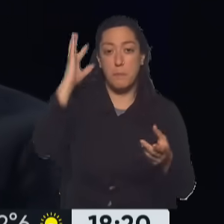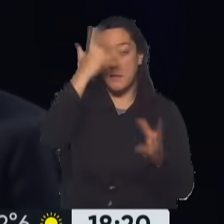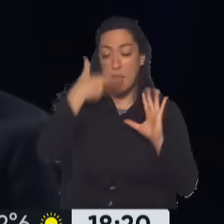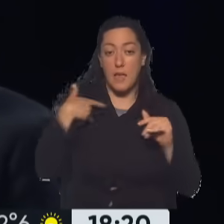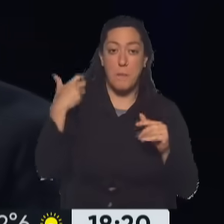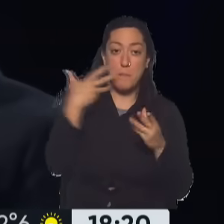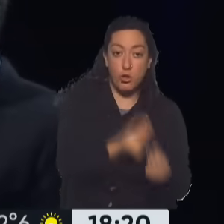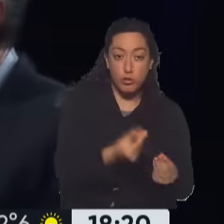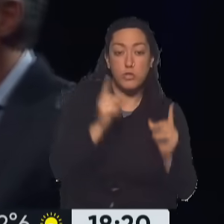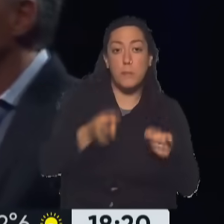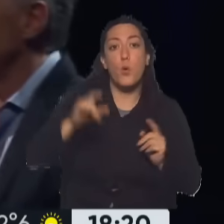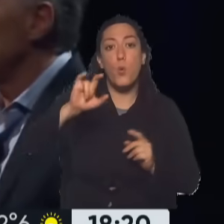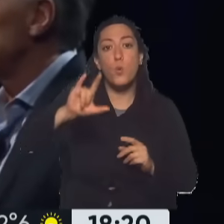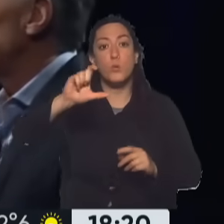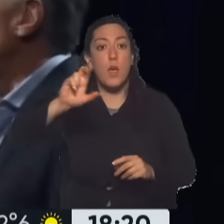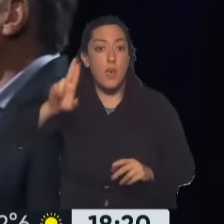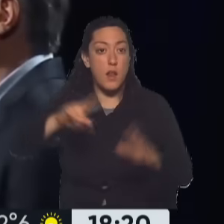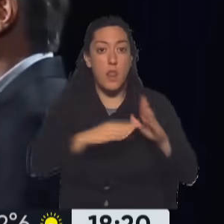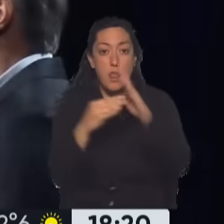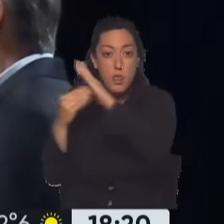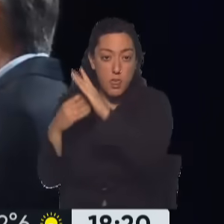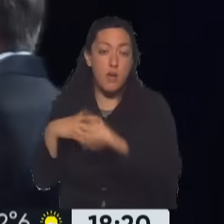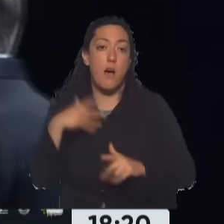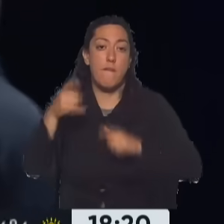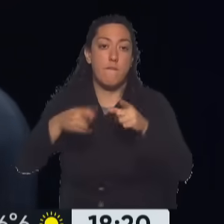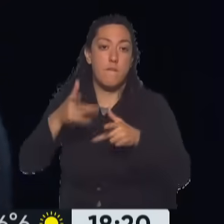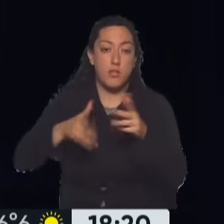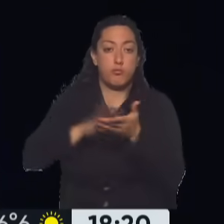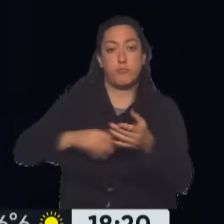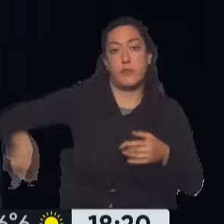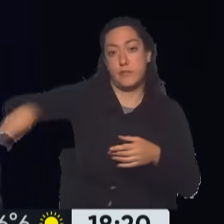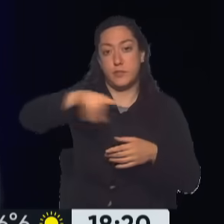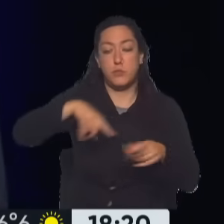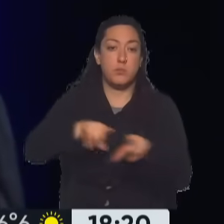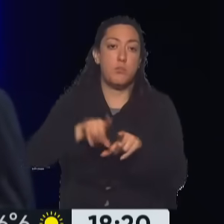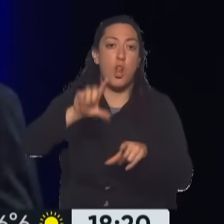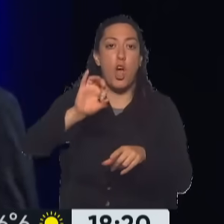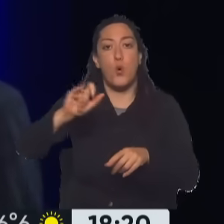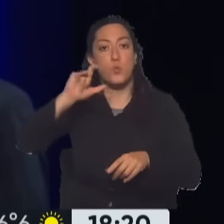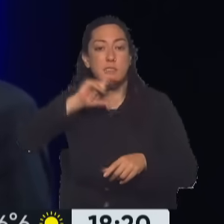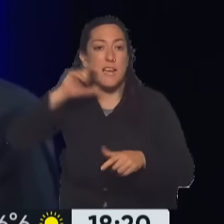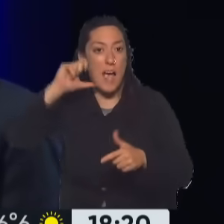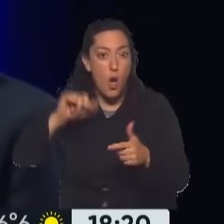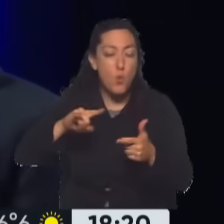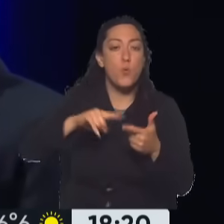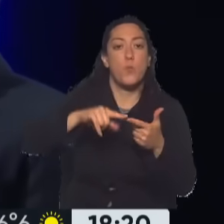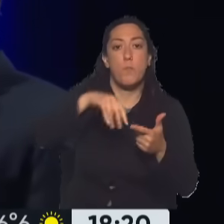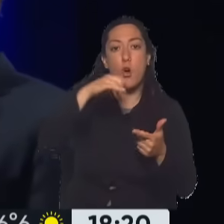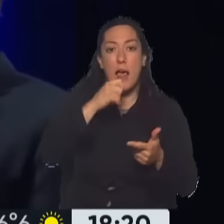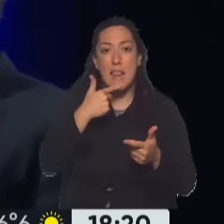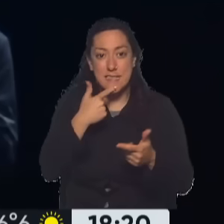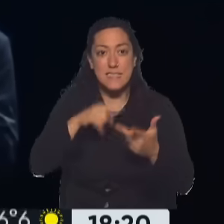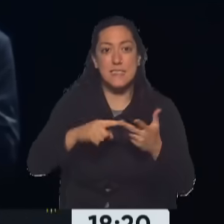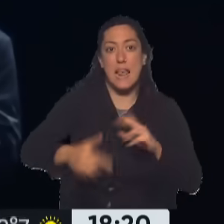contra dirigentes de la UCR y otros espacios de Juntos por el Cambio como Lustó, Morales y Larreta. De hecho,